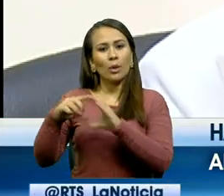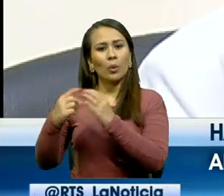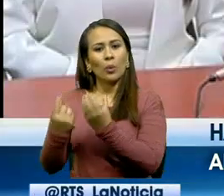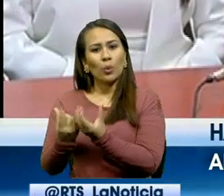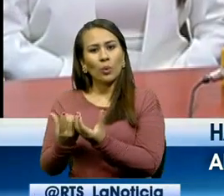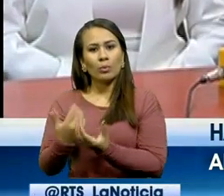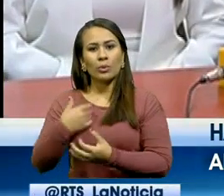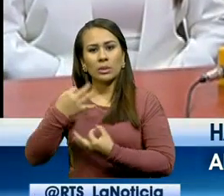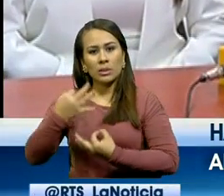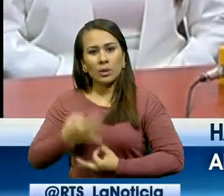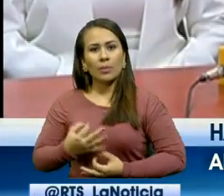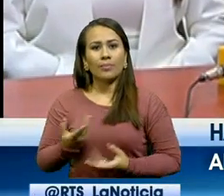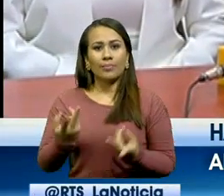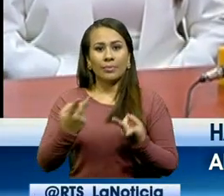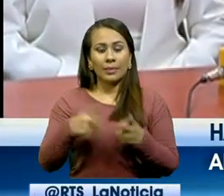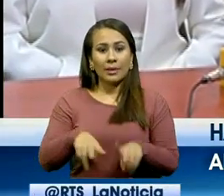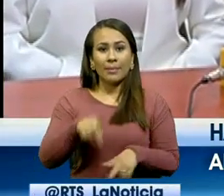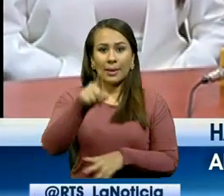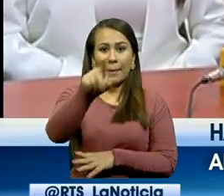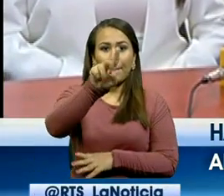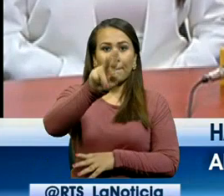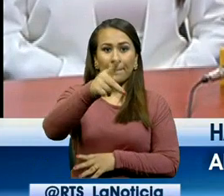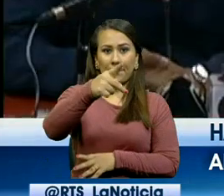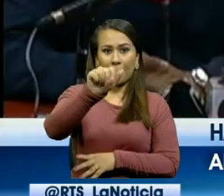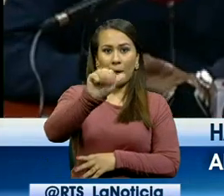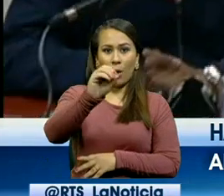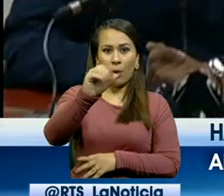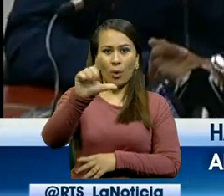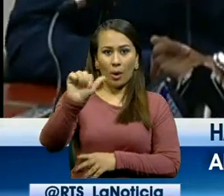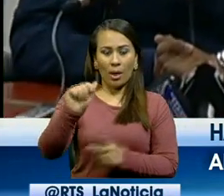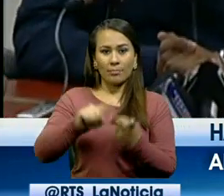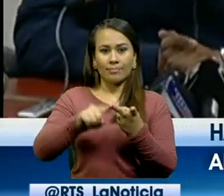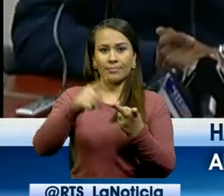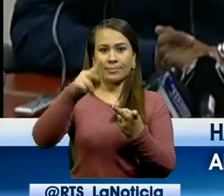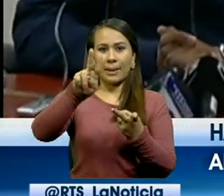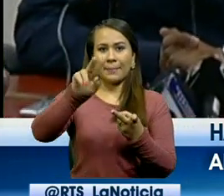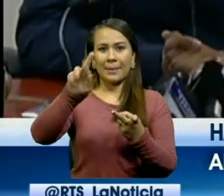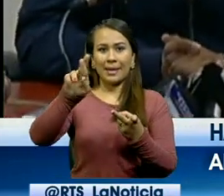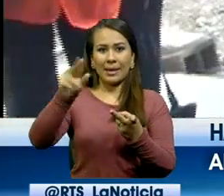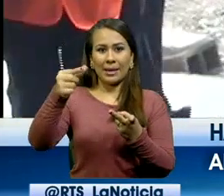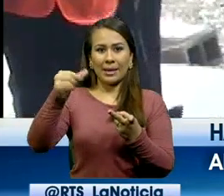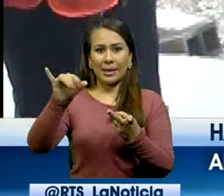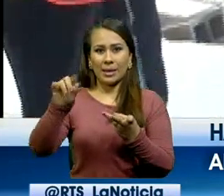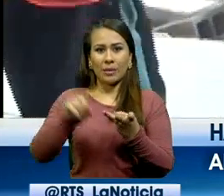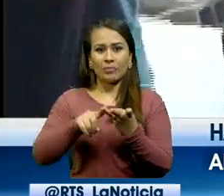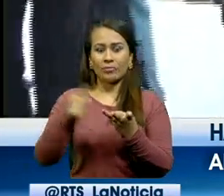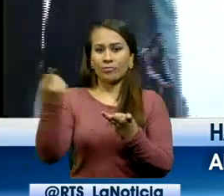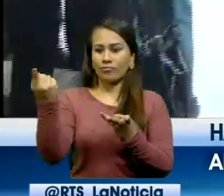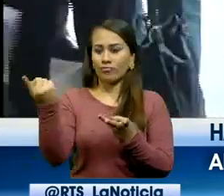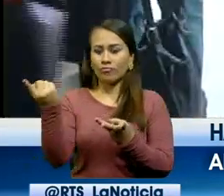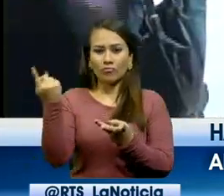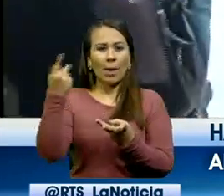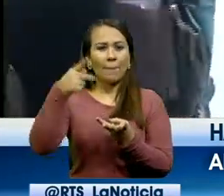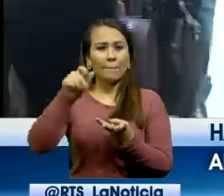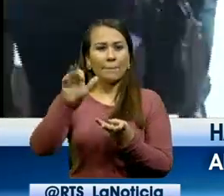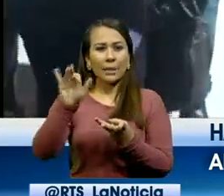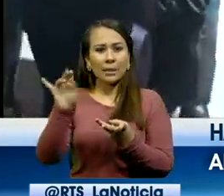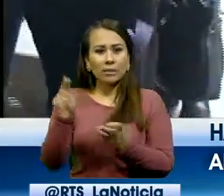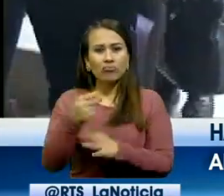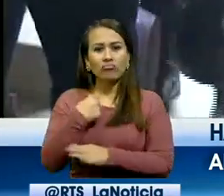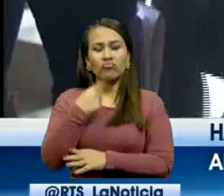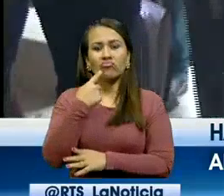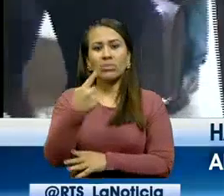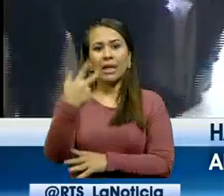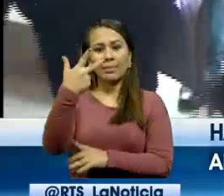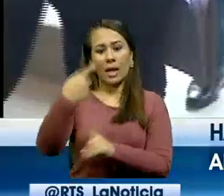la posibilidad. Junto a Paola Pavón y Virgilio Hernández concordaban con lo expresado, acotando que durante estos tres primeros meses de gobierno